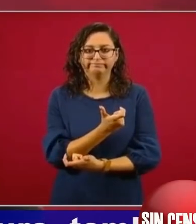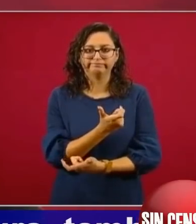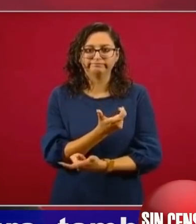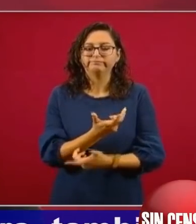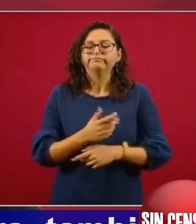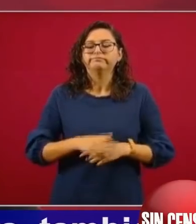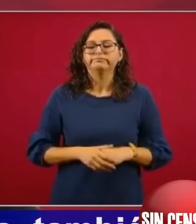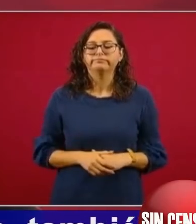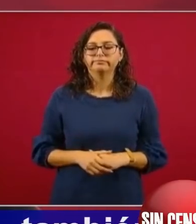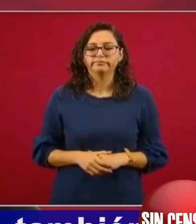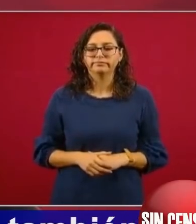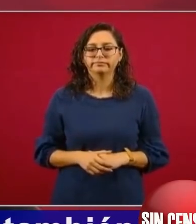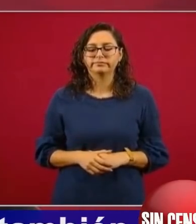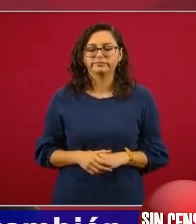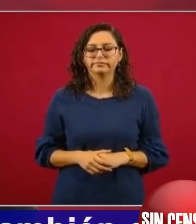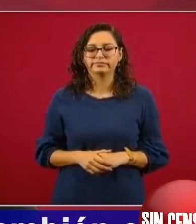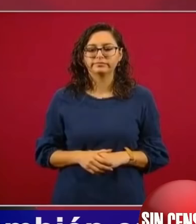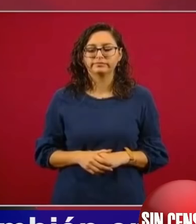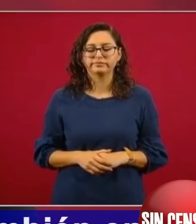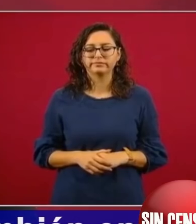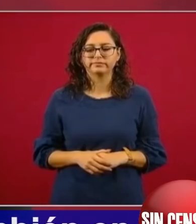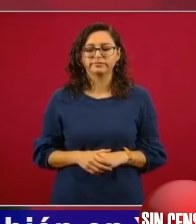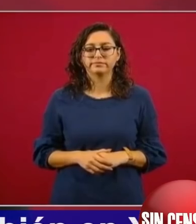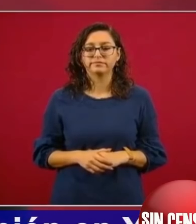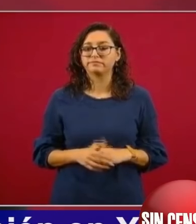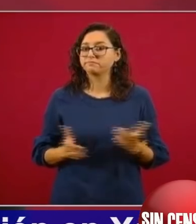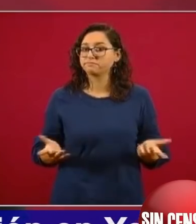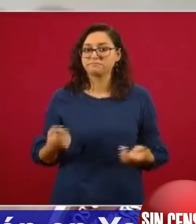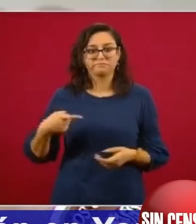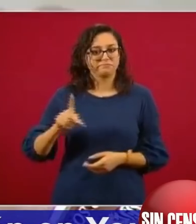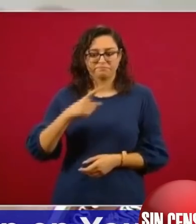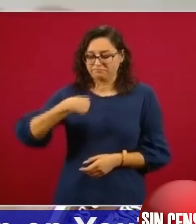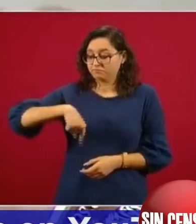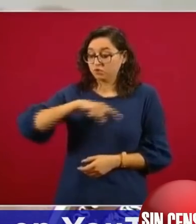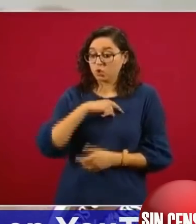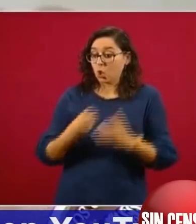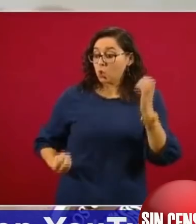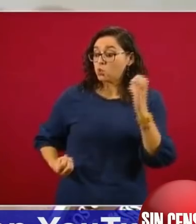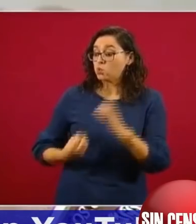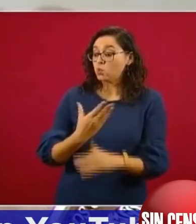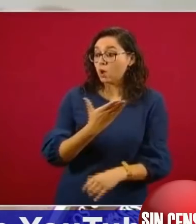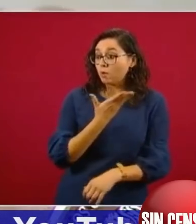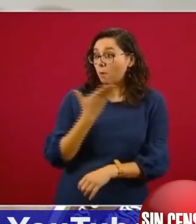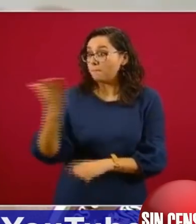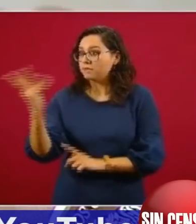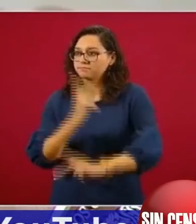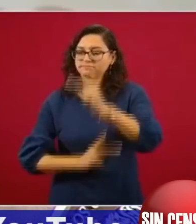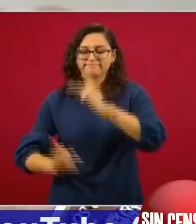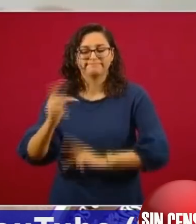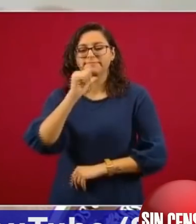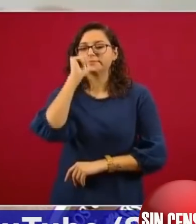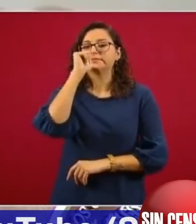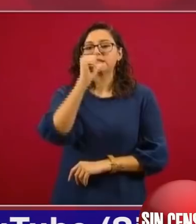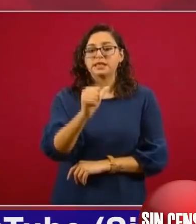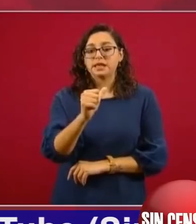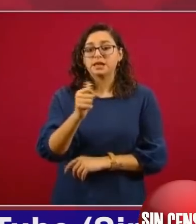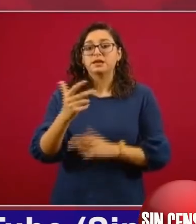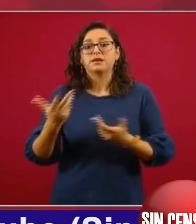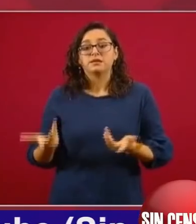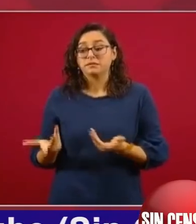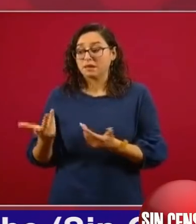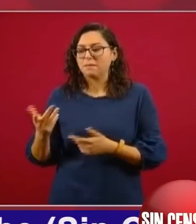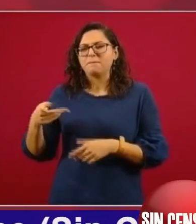provocada por la pandemia. El aumento de la deuda de México se debe a la